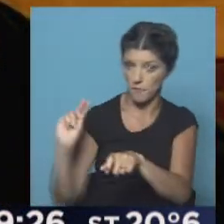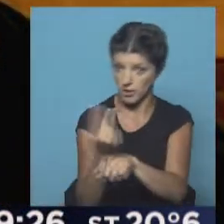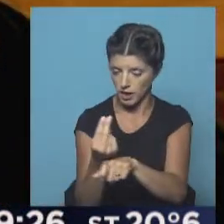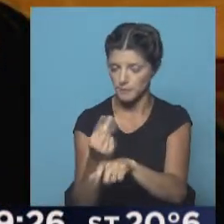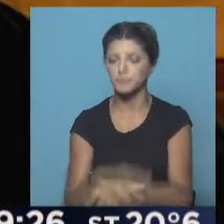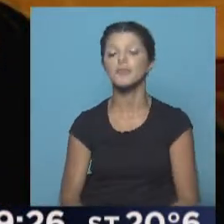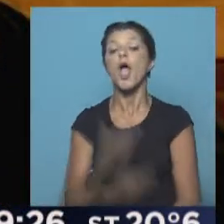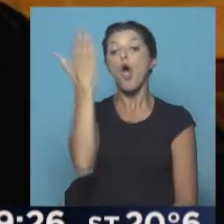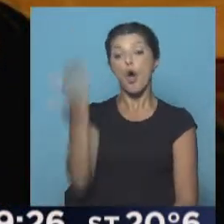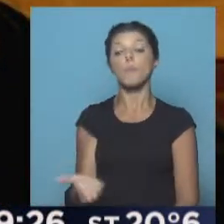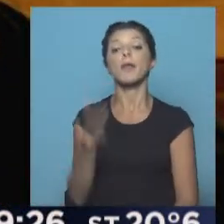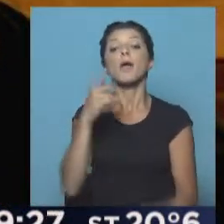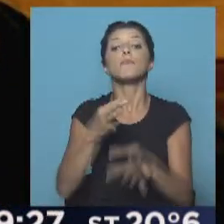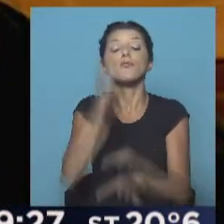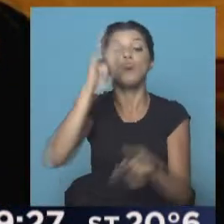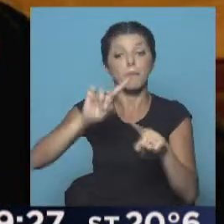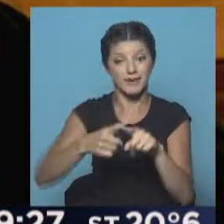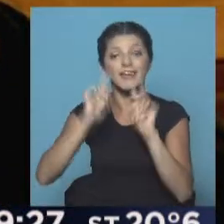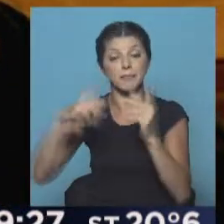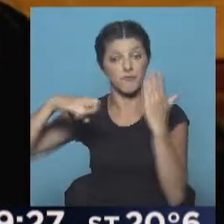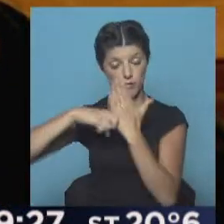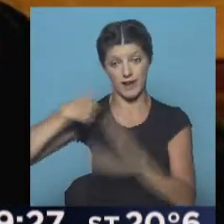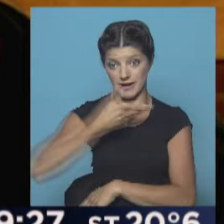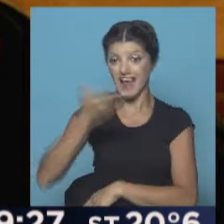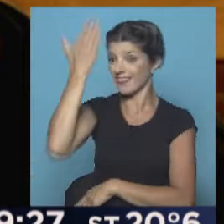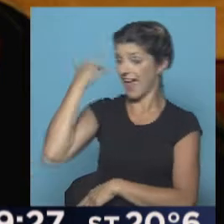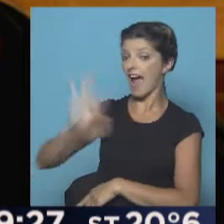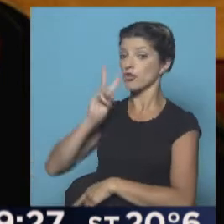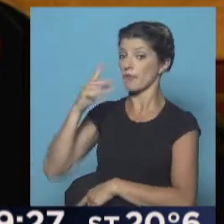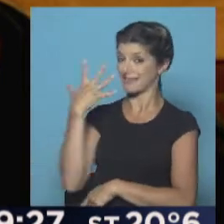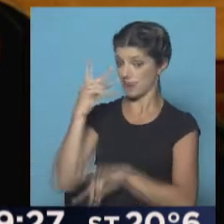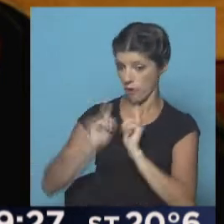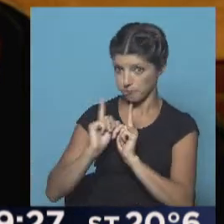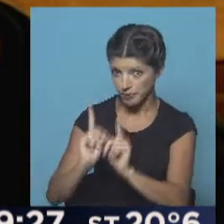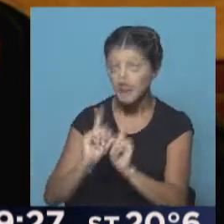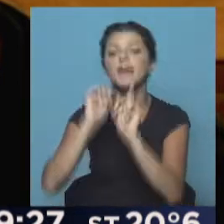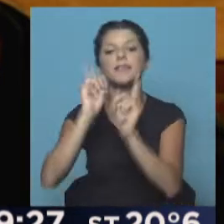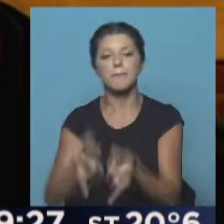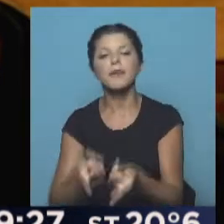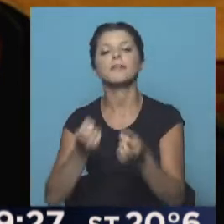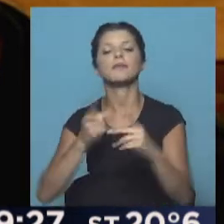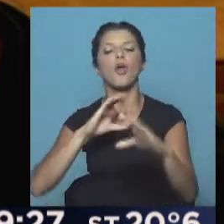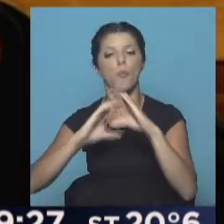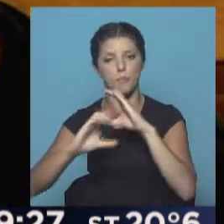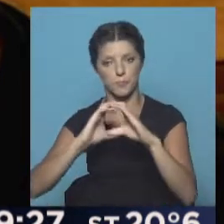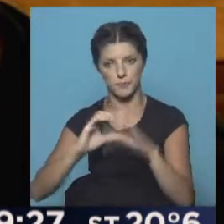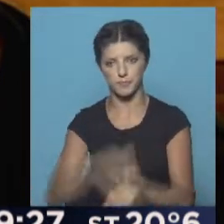fiscal federal desde 2005. También despunta su vocación comunicacional y reflexiva.